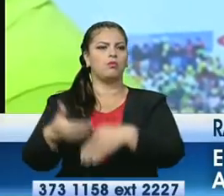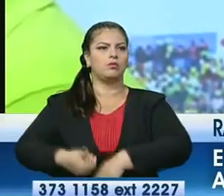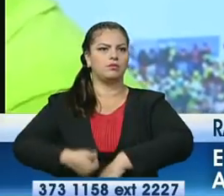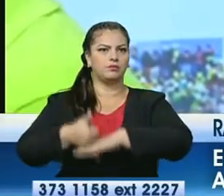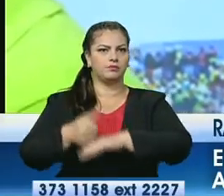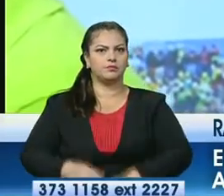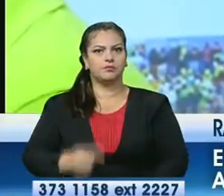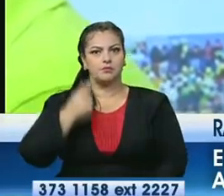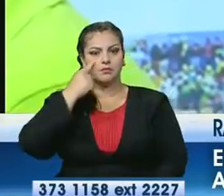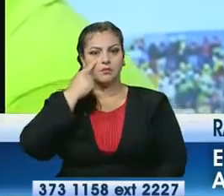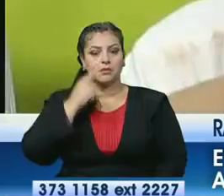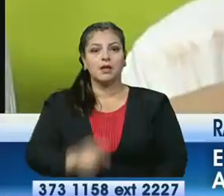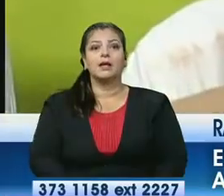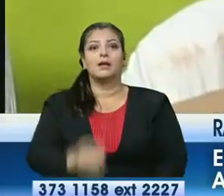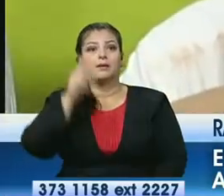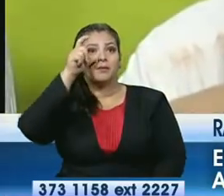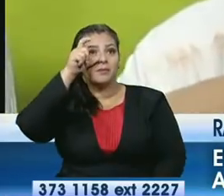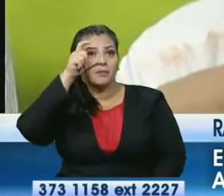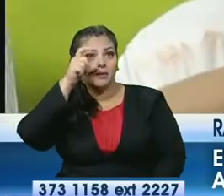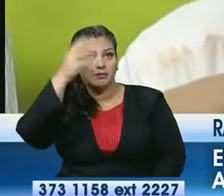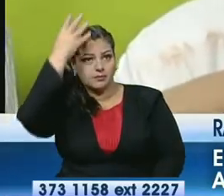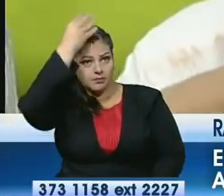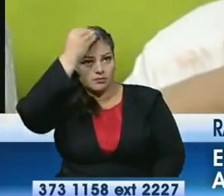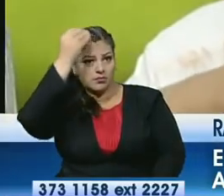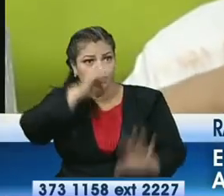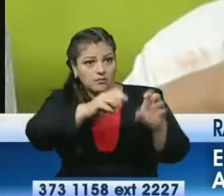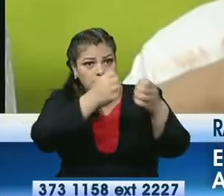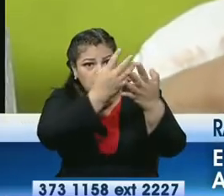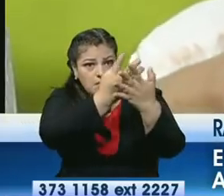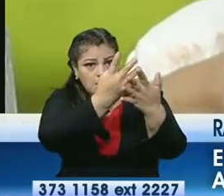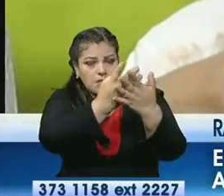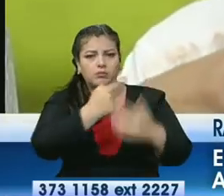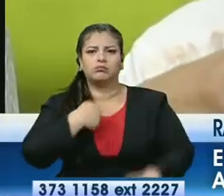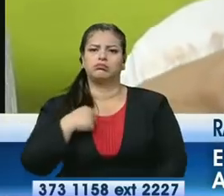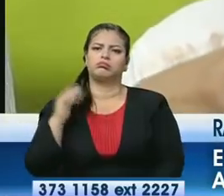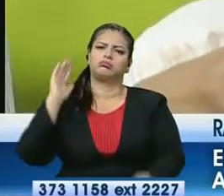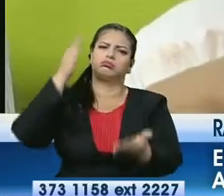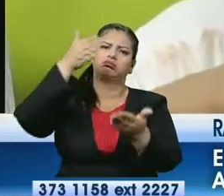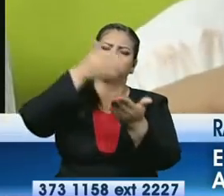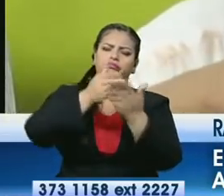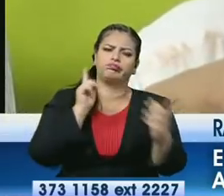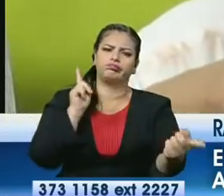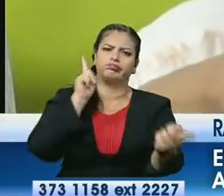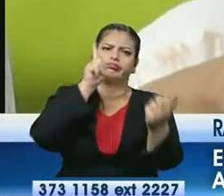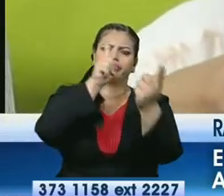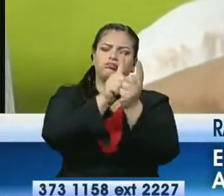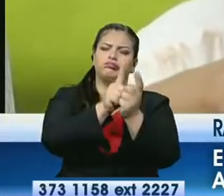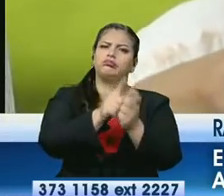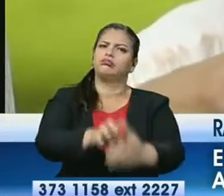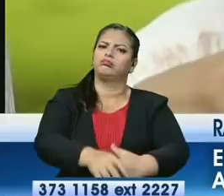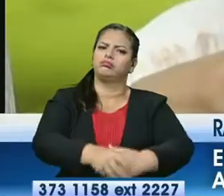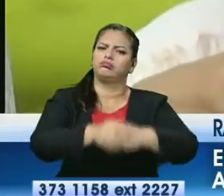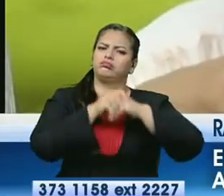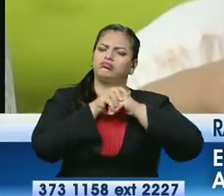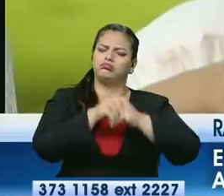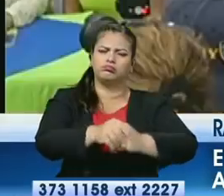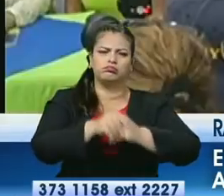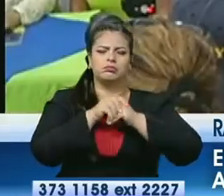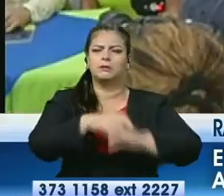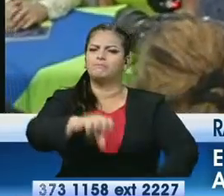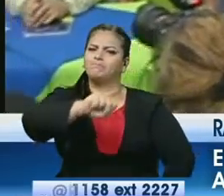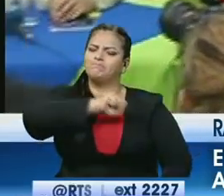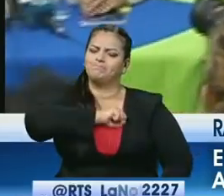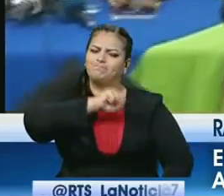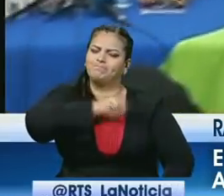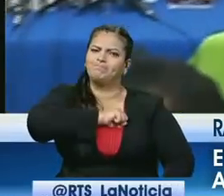ahora que está una persona inocente, privada de esa libertad, y se trata de un patriota, de un entrañable amigo, de un entrañable compañero. El